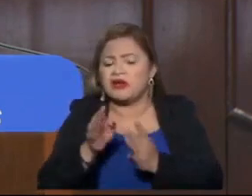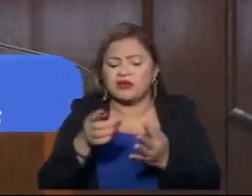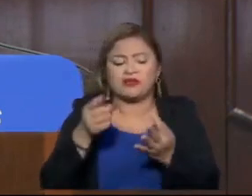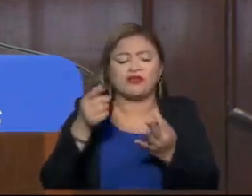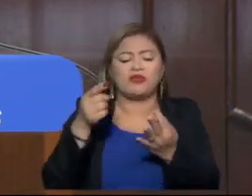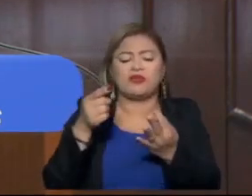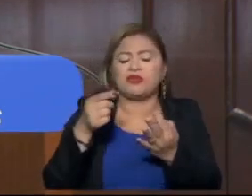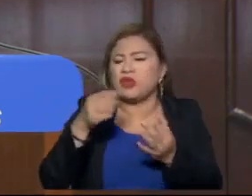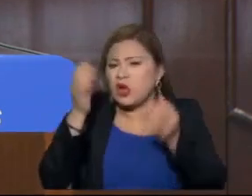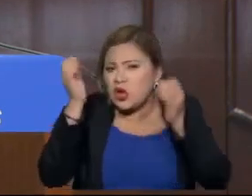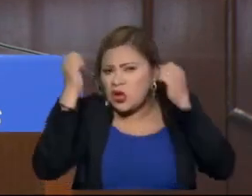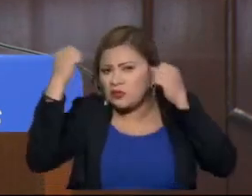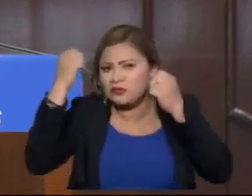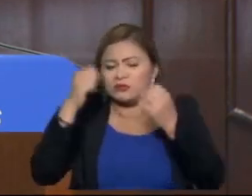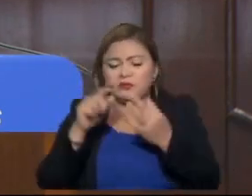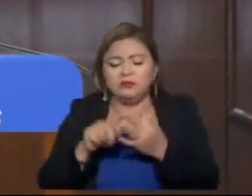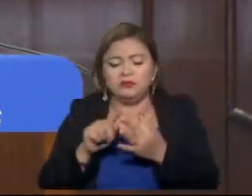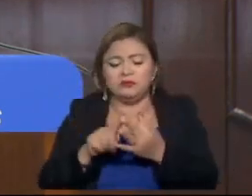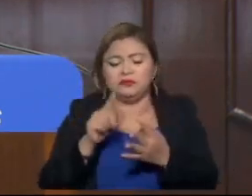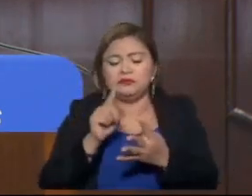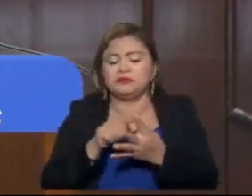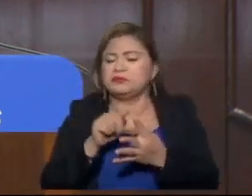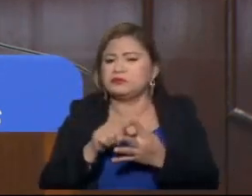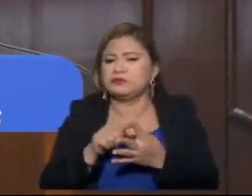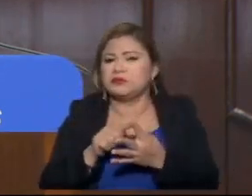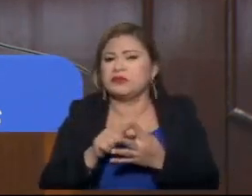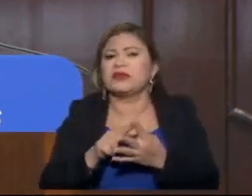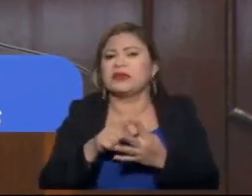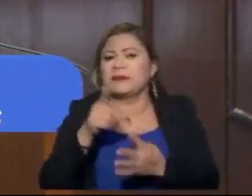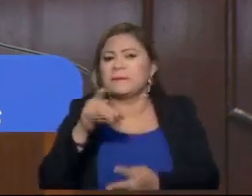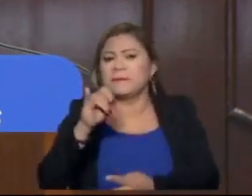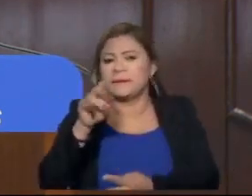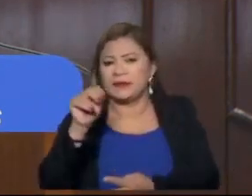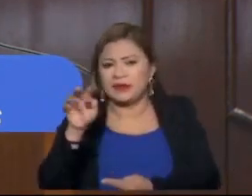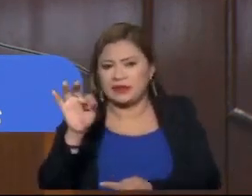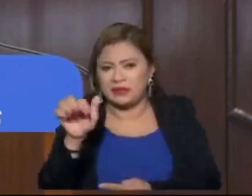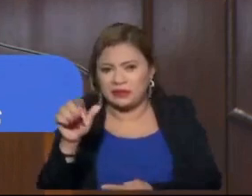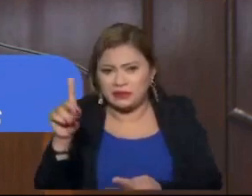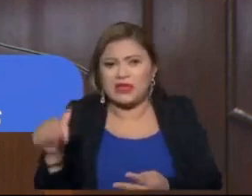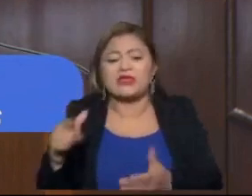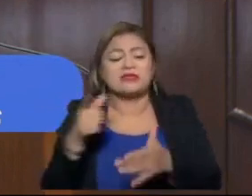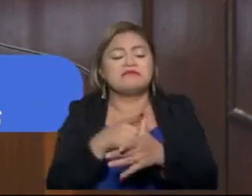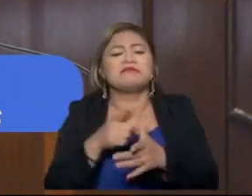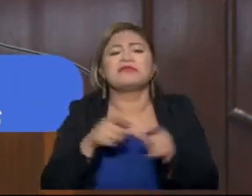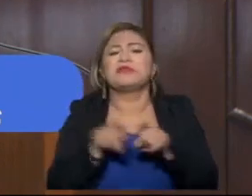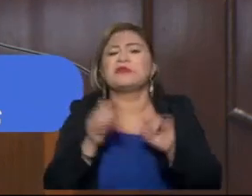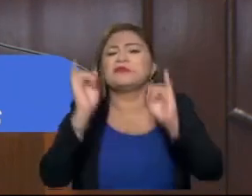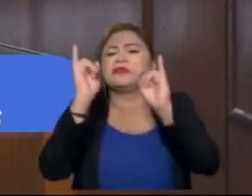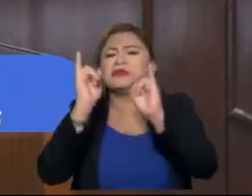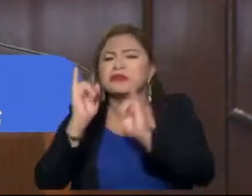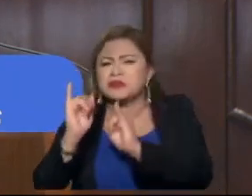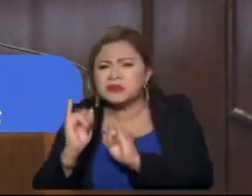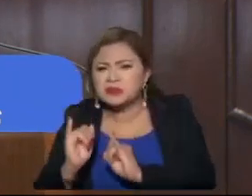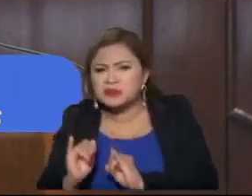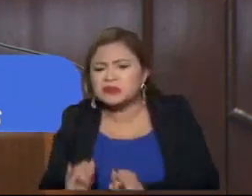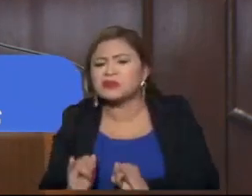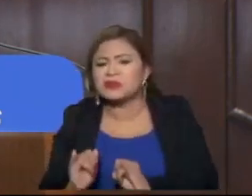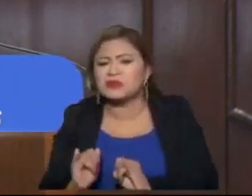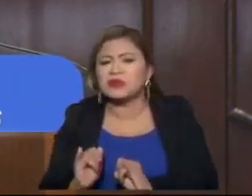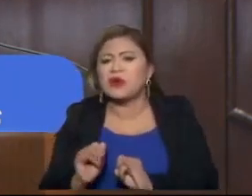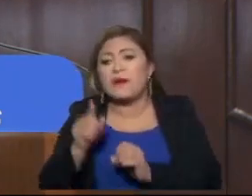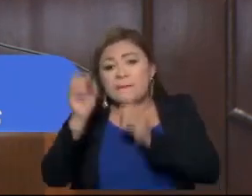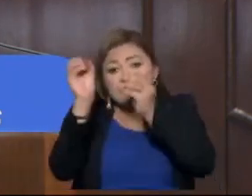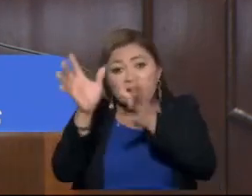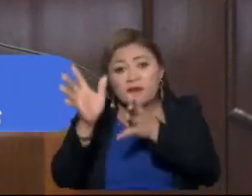Herrera, Donoso y La Pintada, y para el Instituto de Estudios para el Perfeccionamiento y Bienestar del